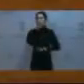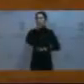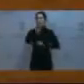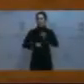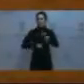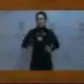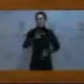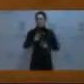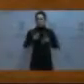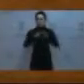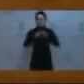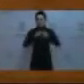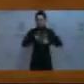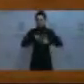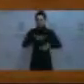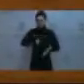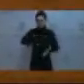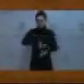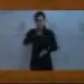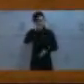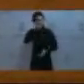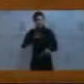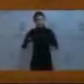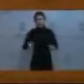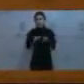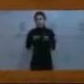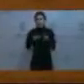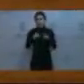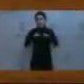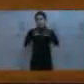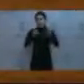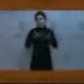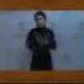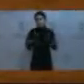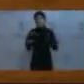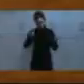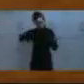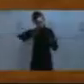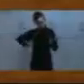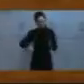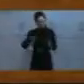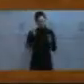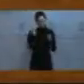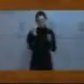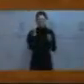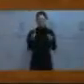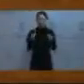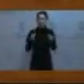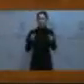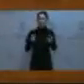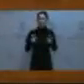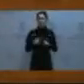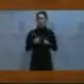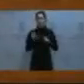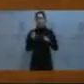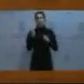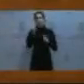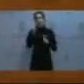grupo parlamentario y seguro en toda la sociedad asturiana existe por la situación actual y también por el futuro de nuestra